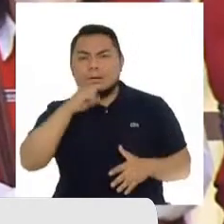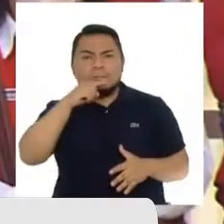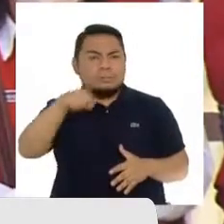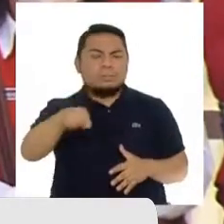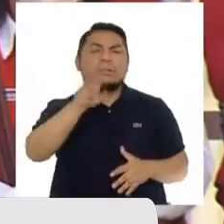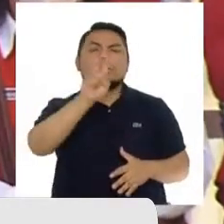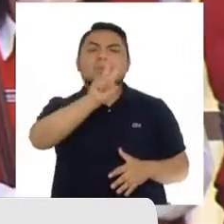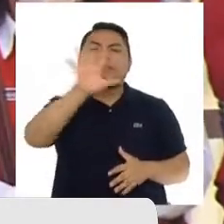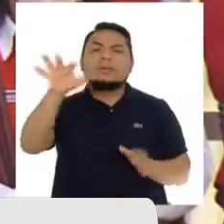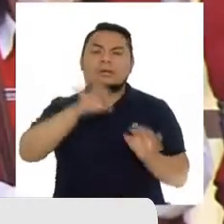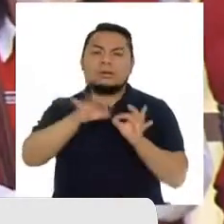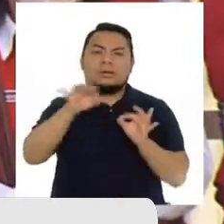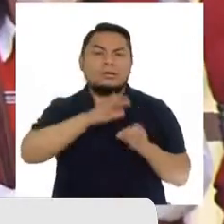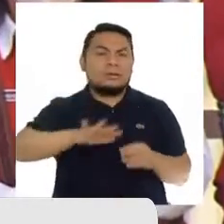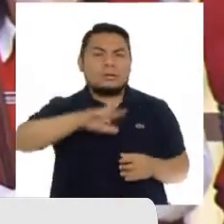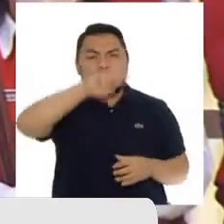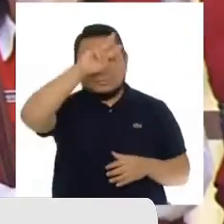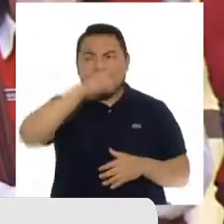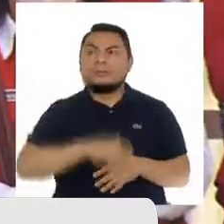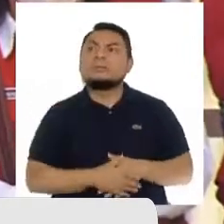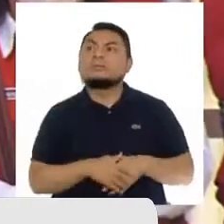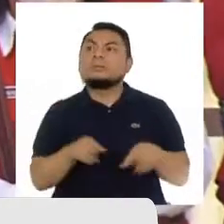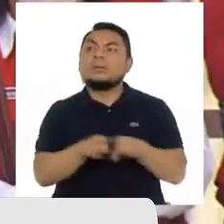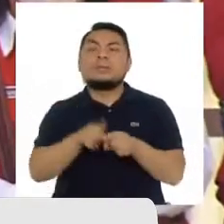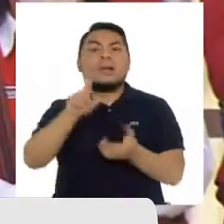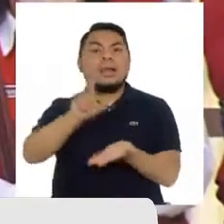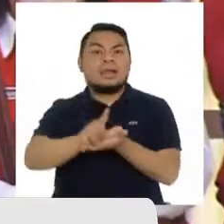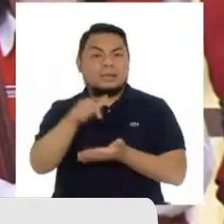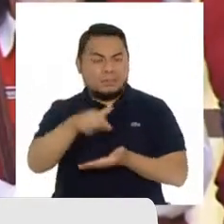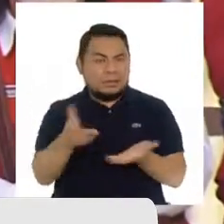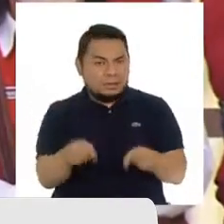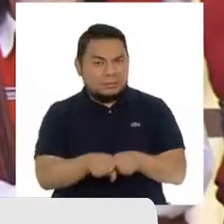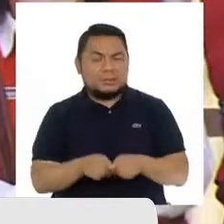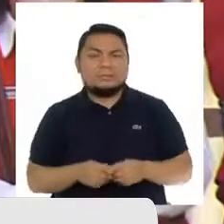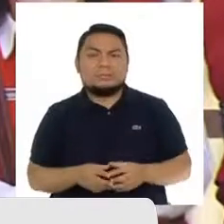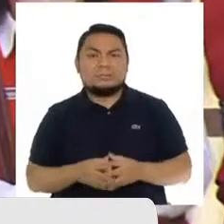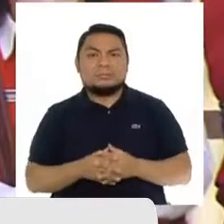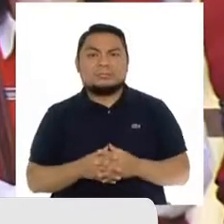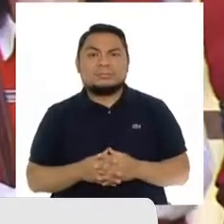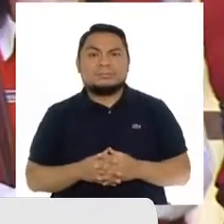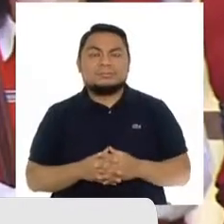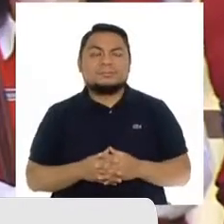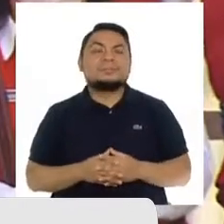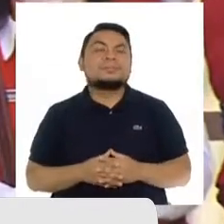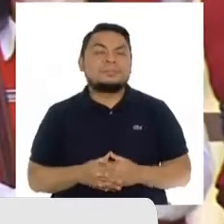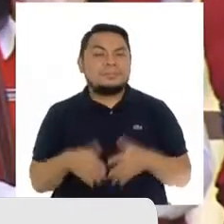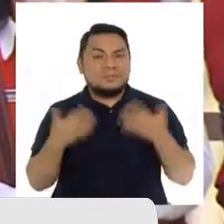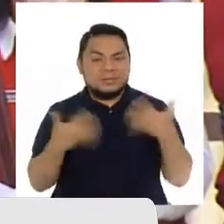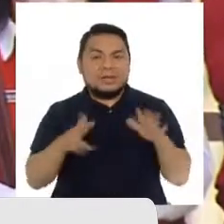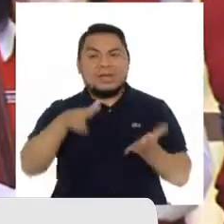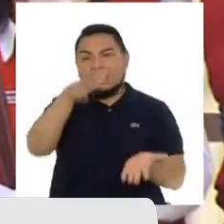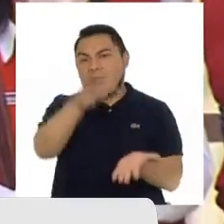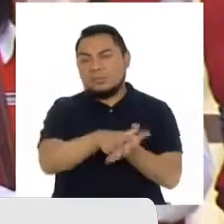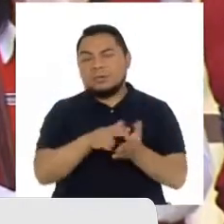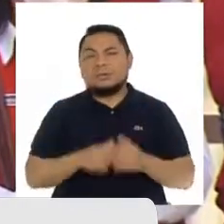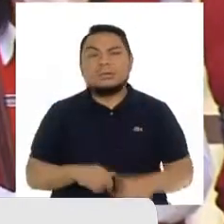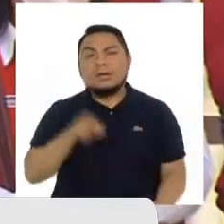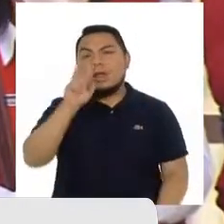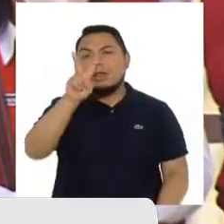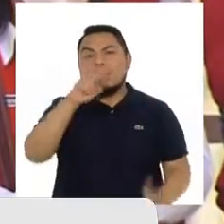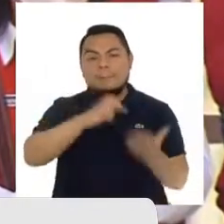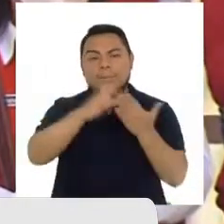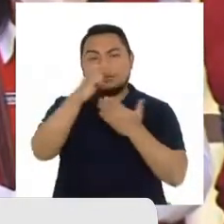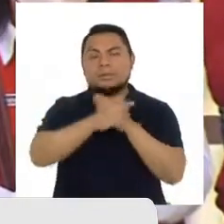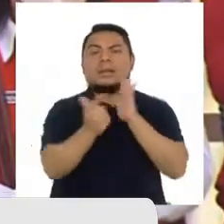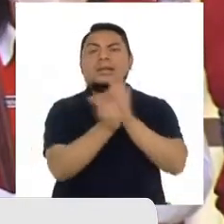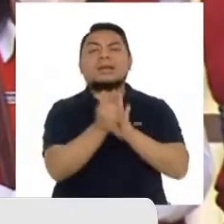25 regiones del país y en lima metropolitana hemos aprobado dos proyectos de